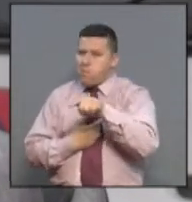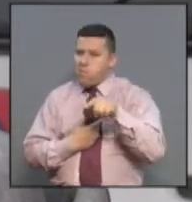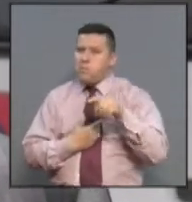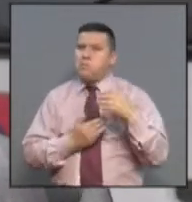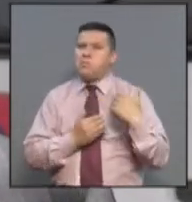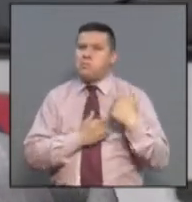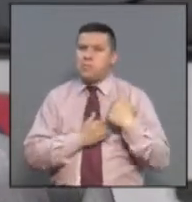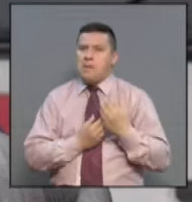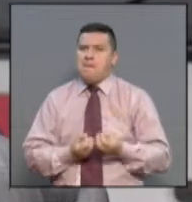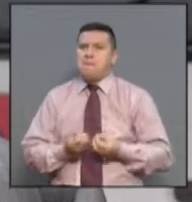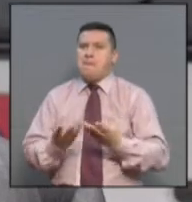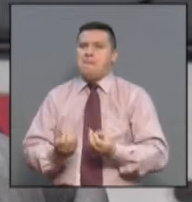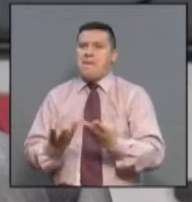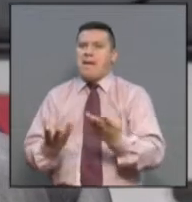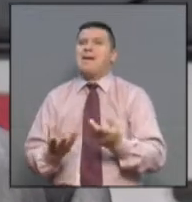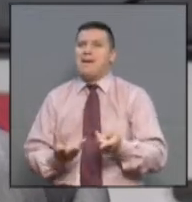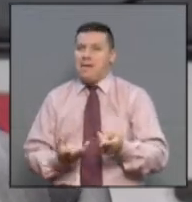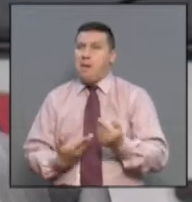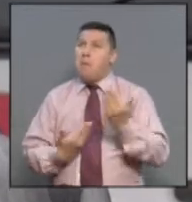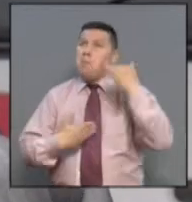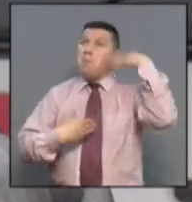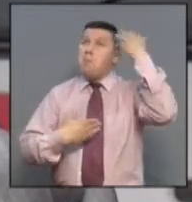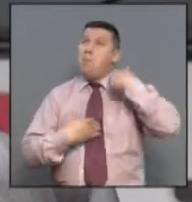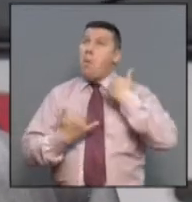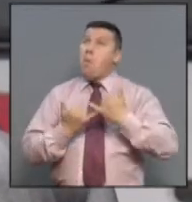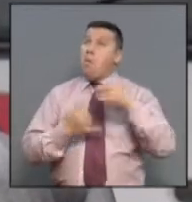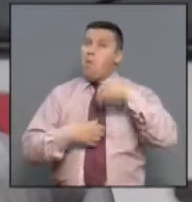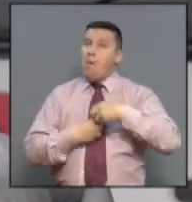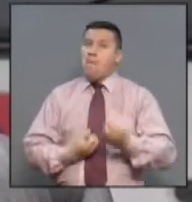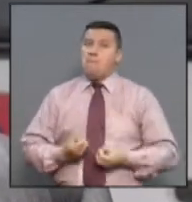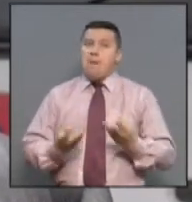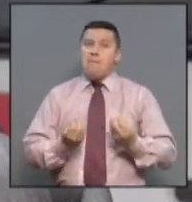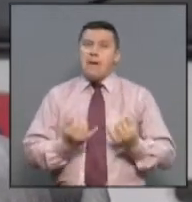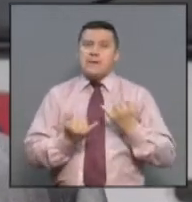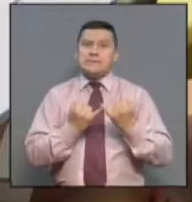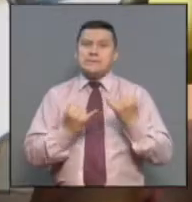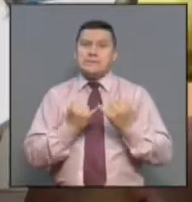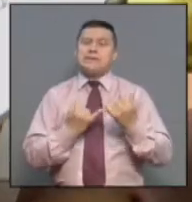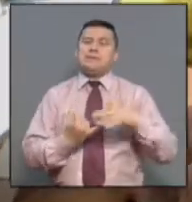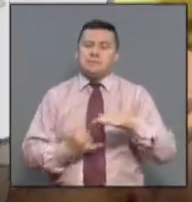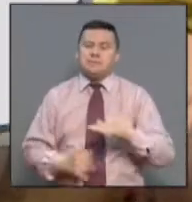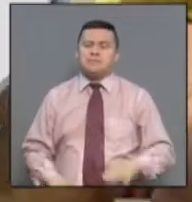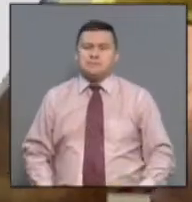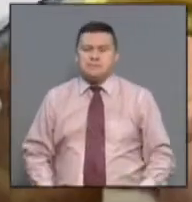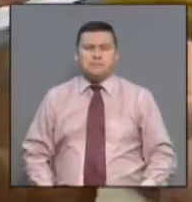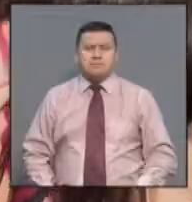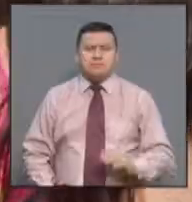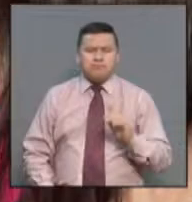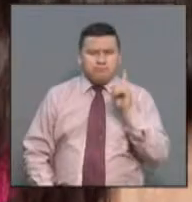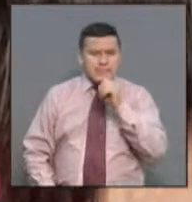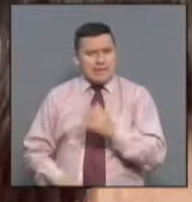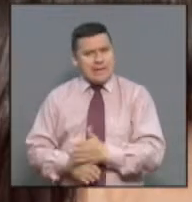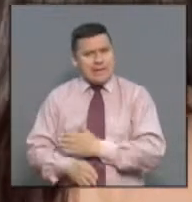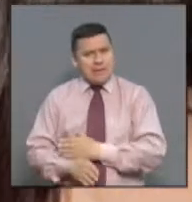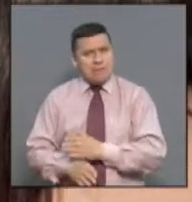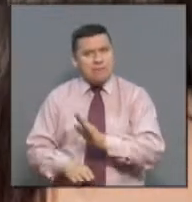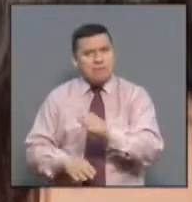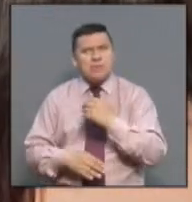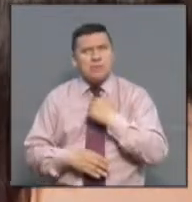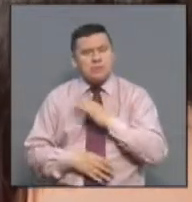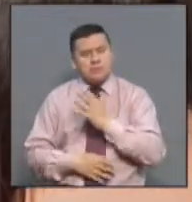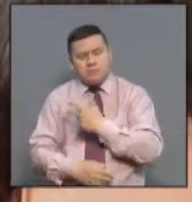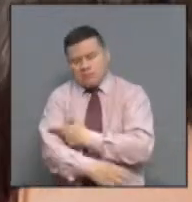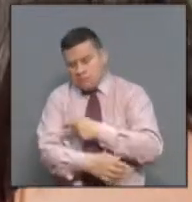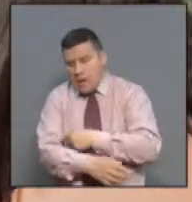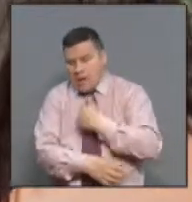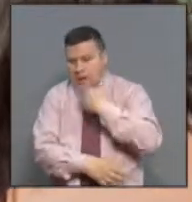encargando de propagar esta epidemia entre las otras personas. El diagnóstico oportuno salva vidas y es de